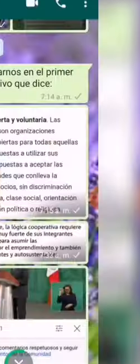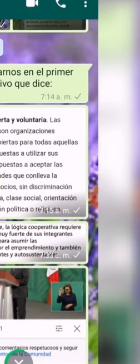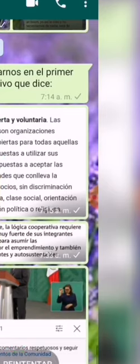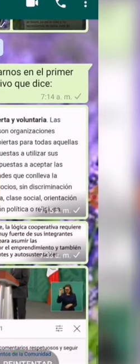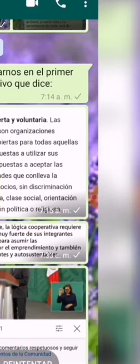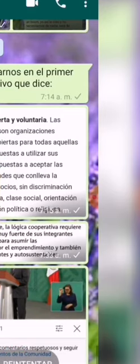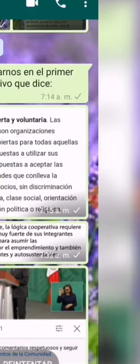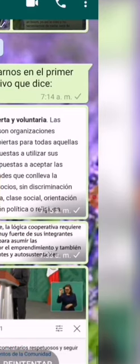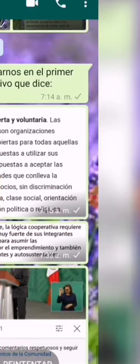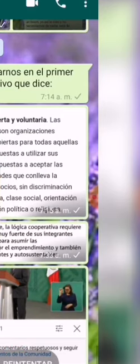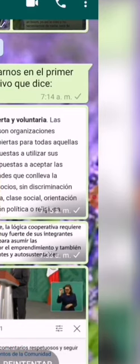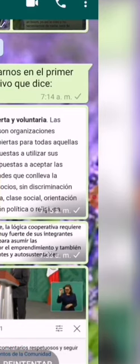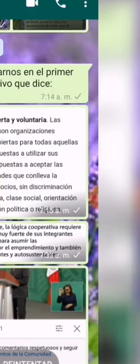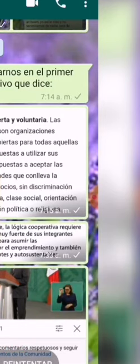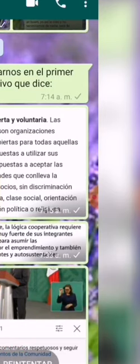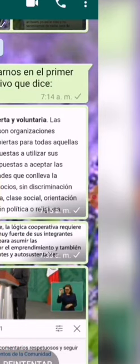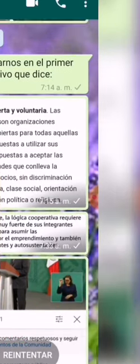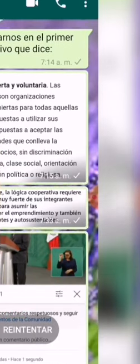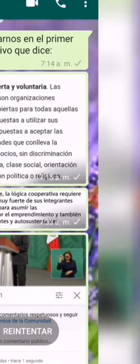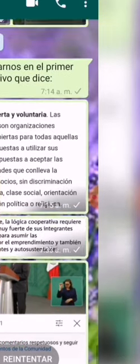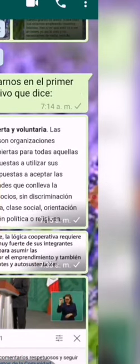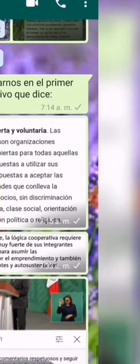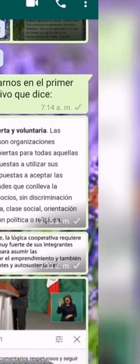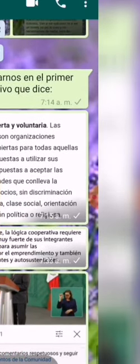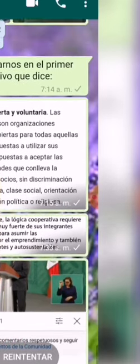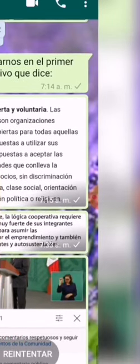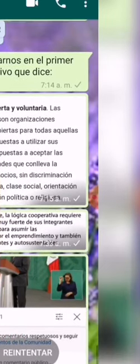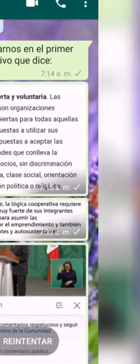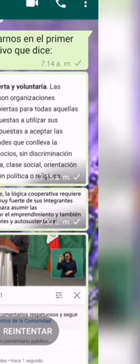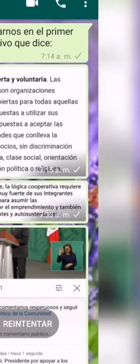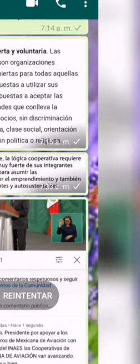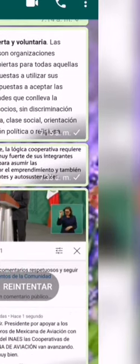que fue el día de ayer, ¿no? Fue el día de ayer que enviamos